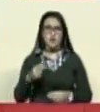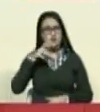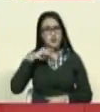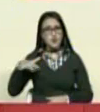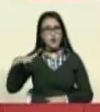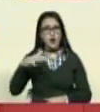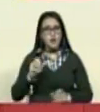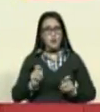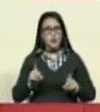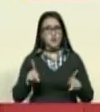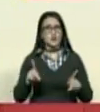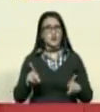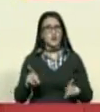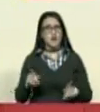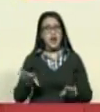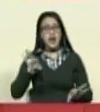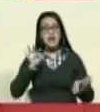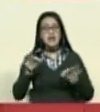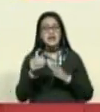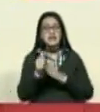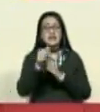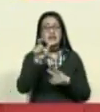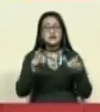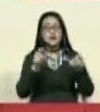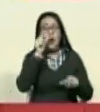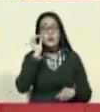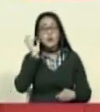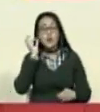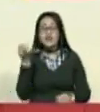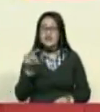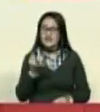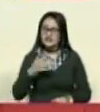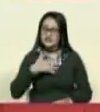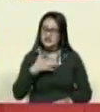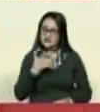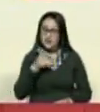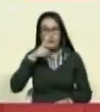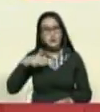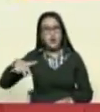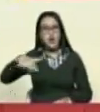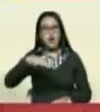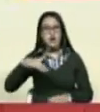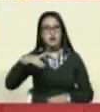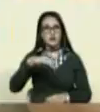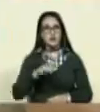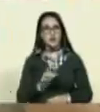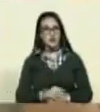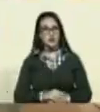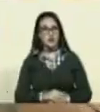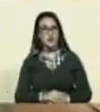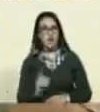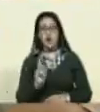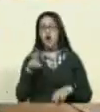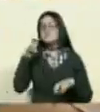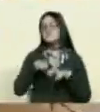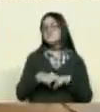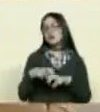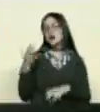tiene la gran oportunidad de elegir líderes y lideresas que de verdad sean del pueblo y no se vayan a poltronar